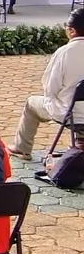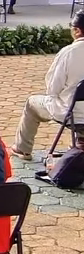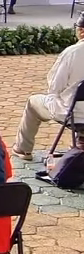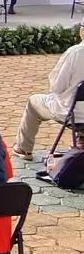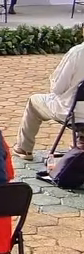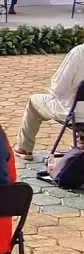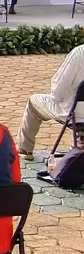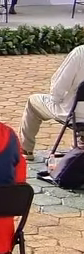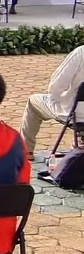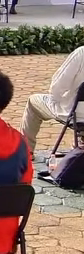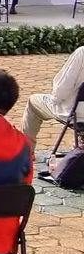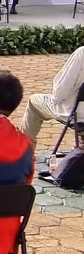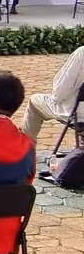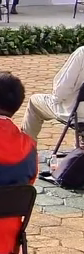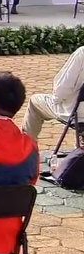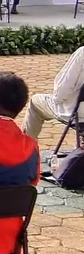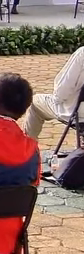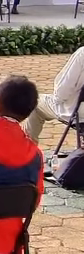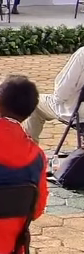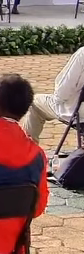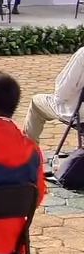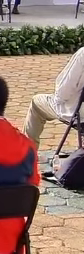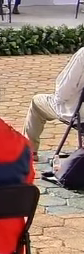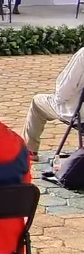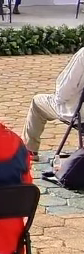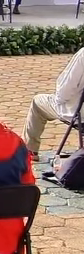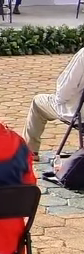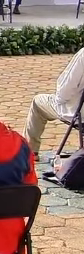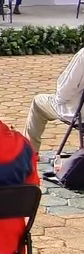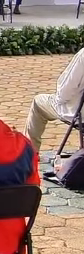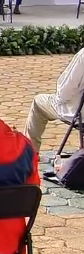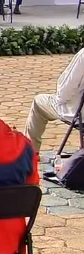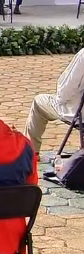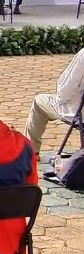todo, transformar hidrocarburos en empleos.